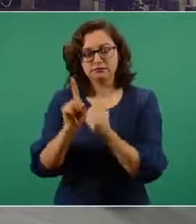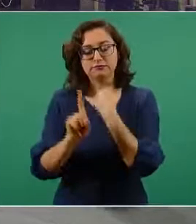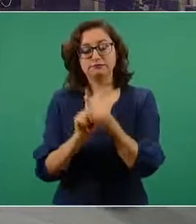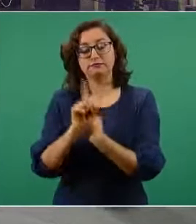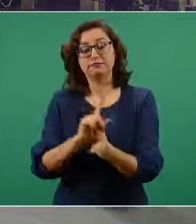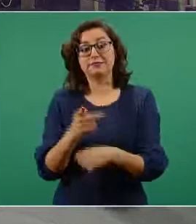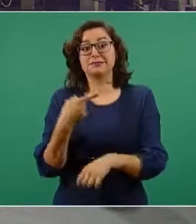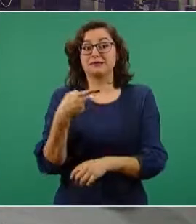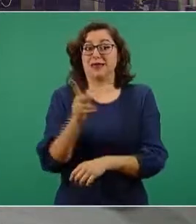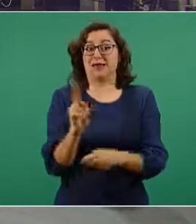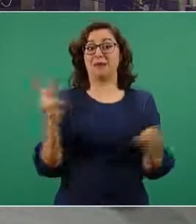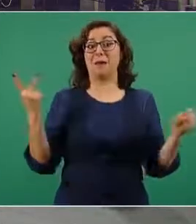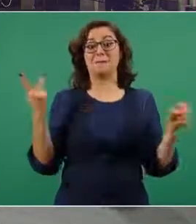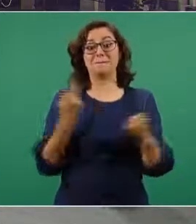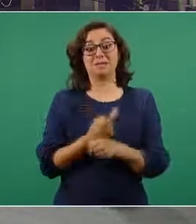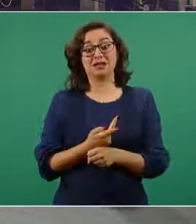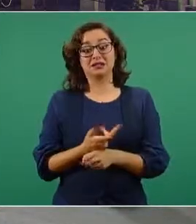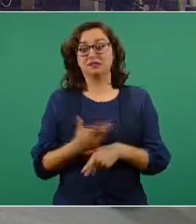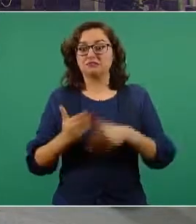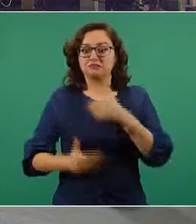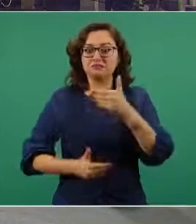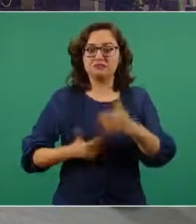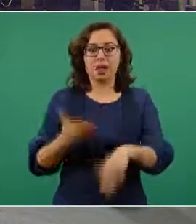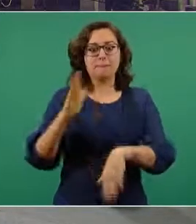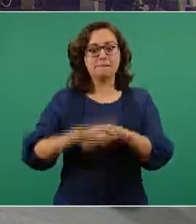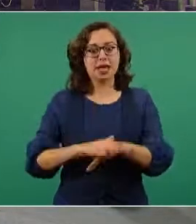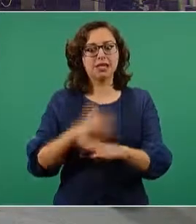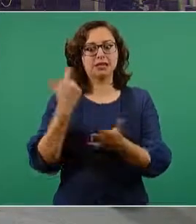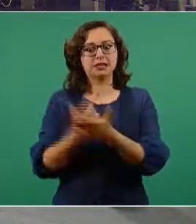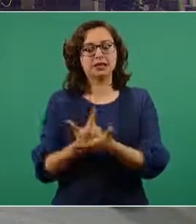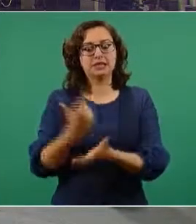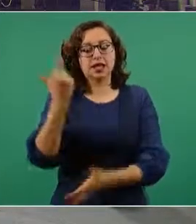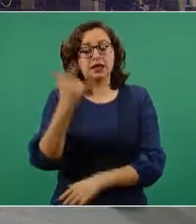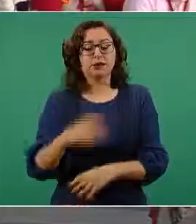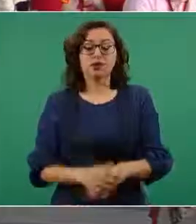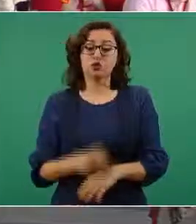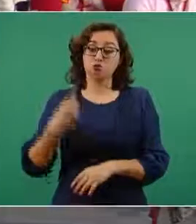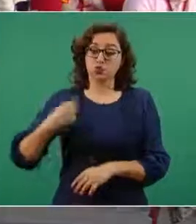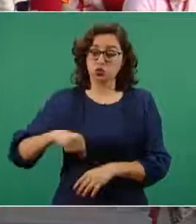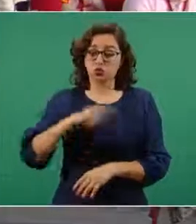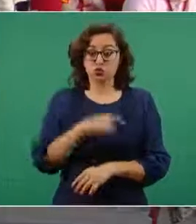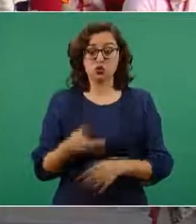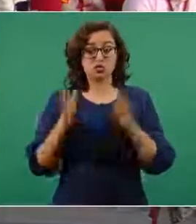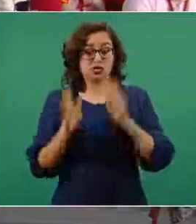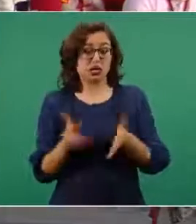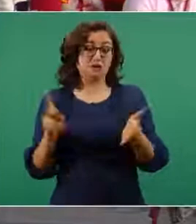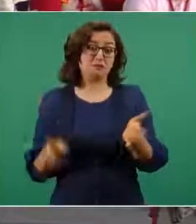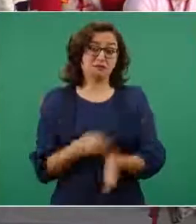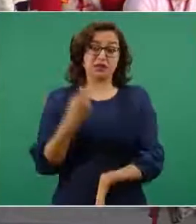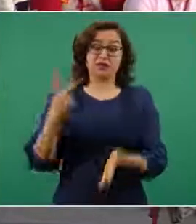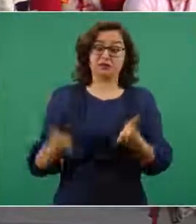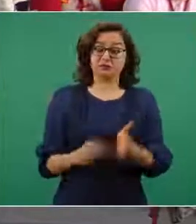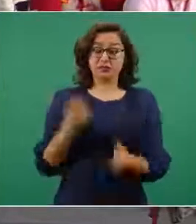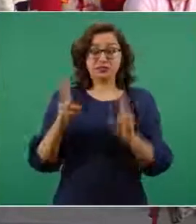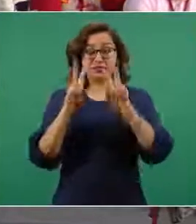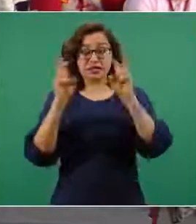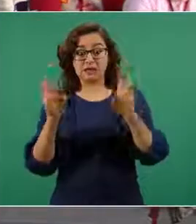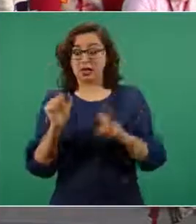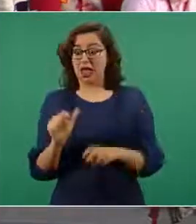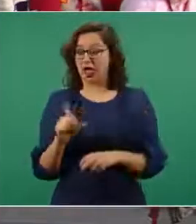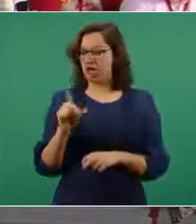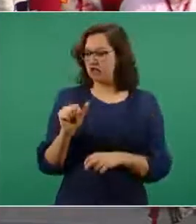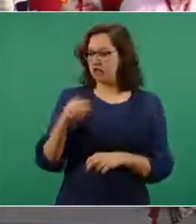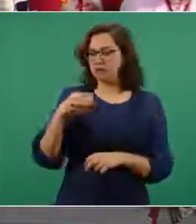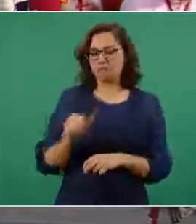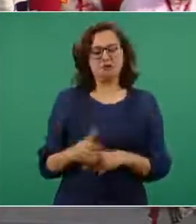poblados. El caso de Aldama, que lo abordamos no sé cuántas veces aquí en esta mañanera, y que ahorita pues siguen